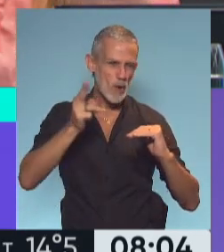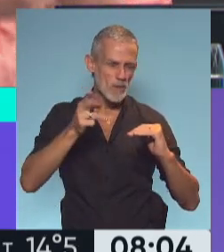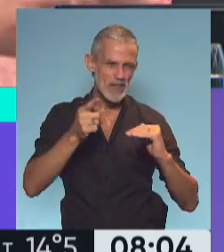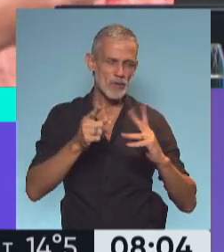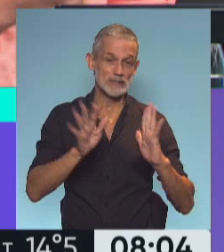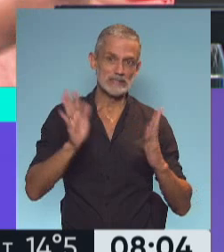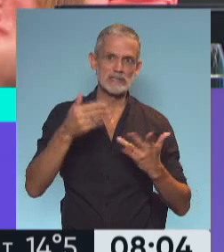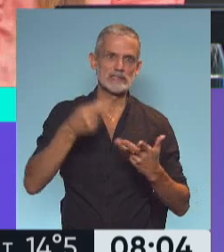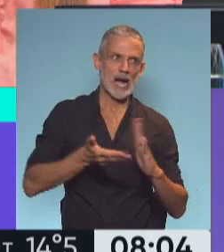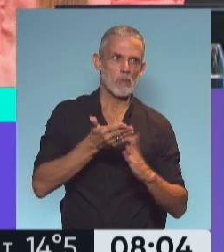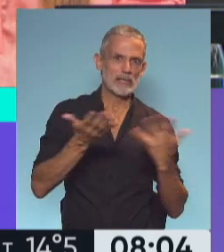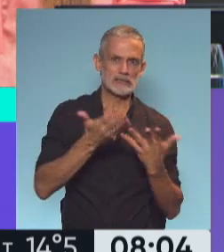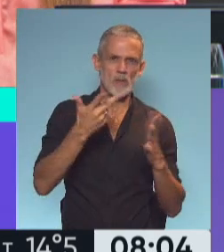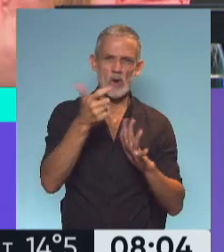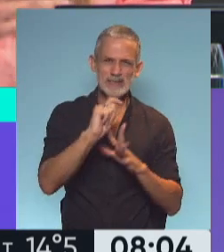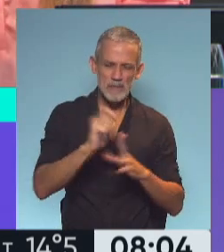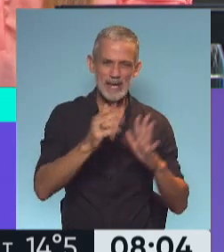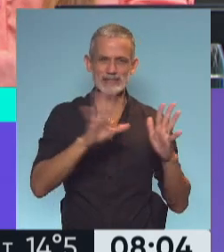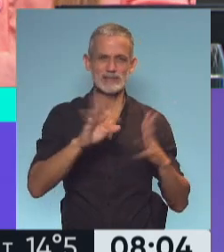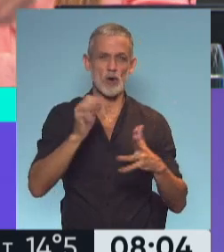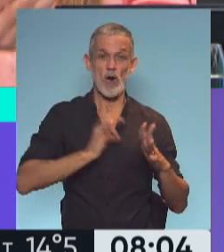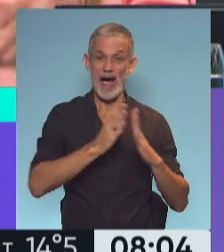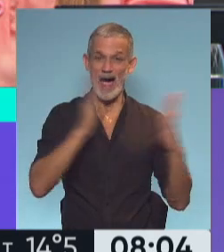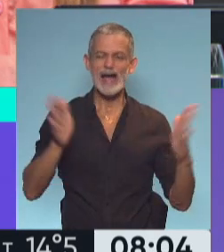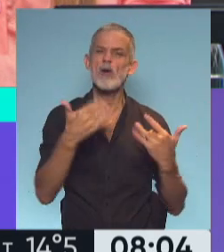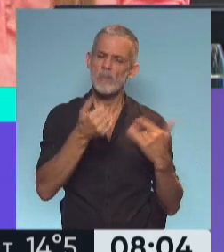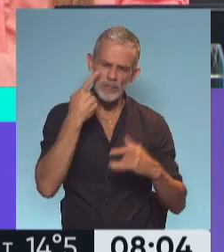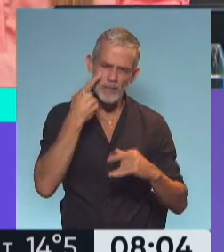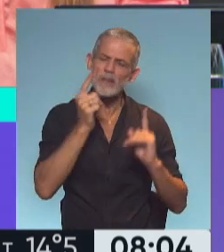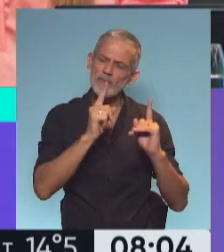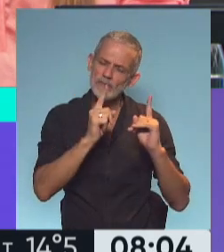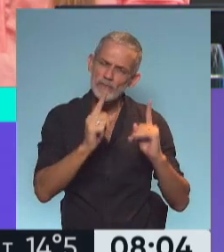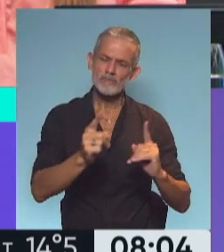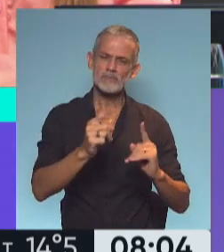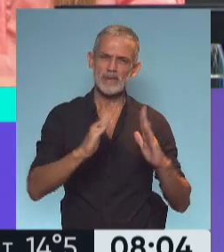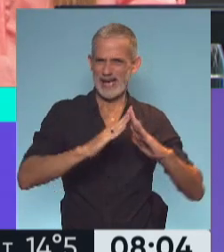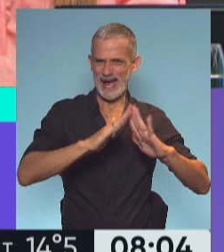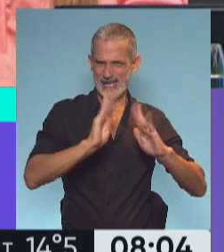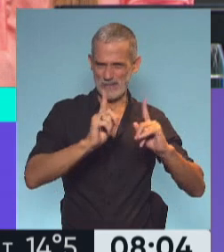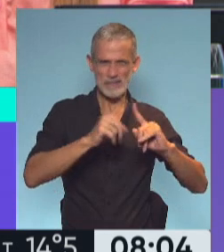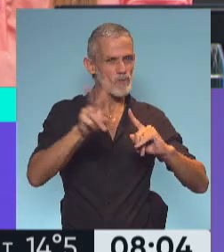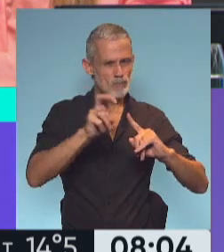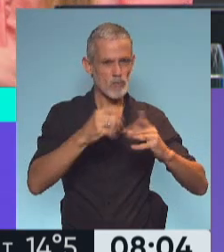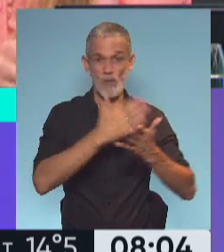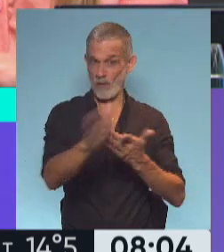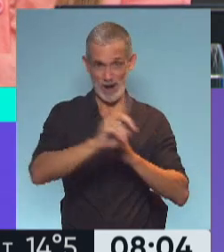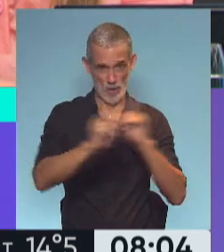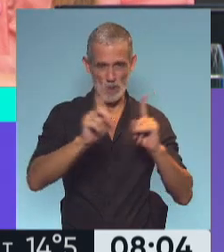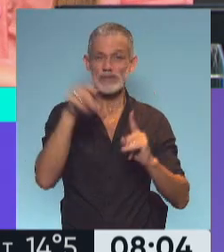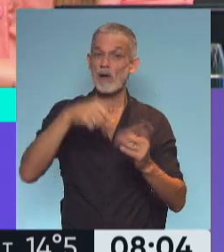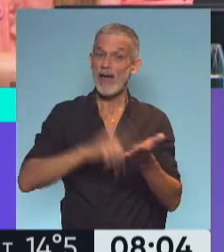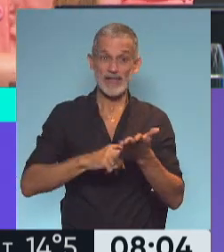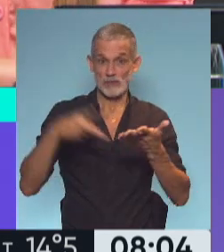aumentos que te van cayendo semestrales o anuales podía seguir viviendo allí en su hogar, digamos. Ahora ese